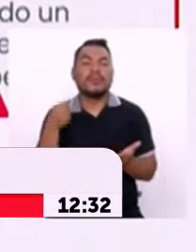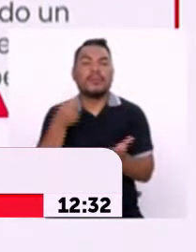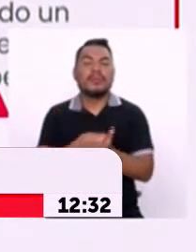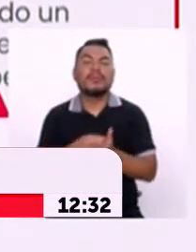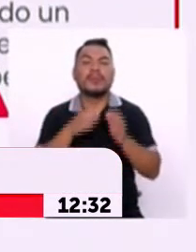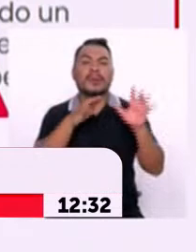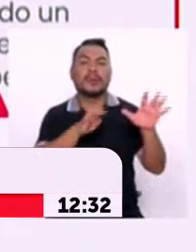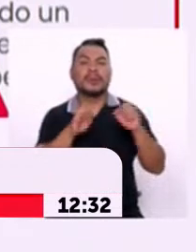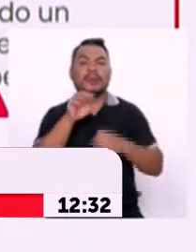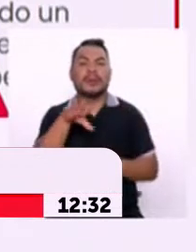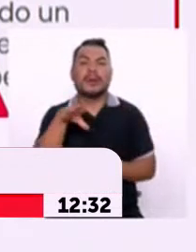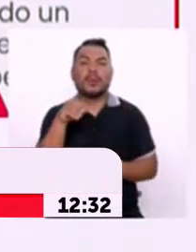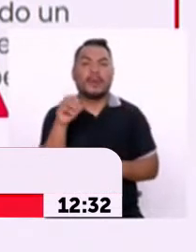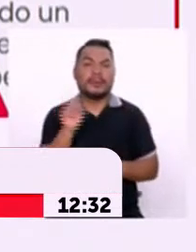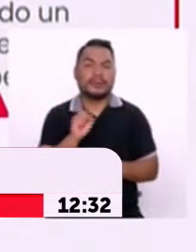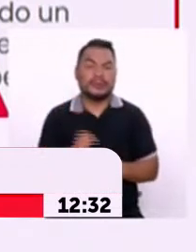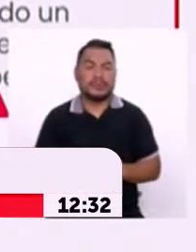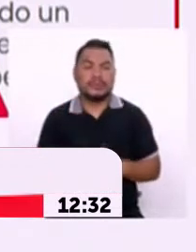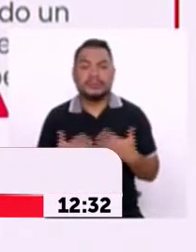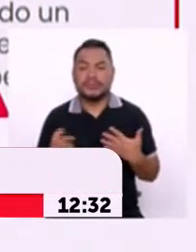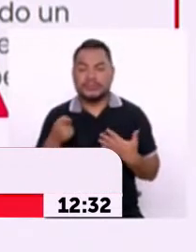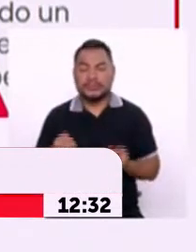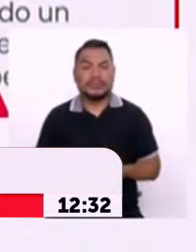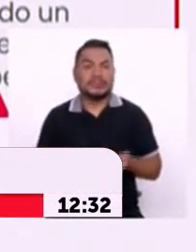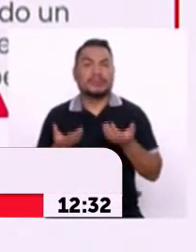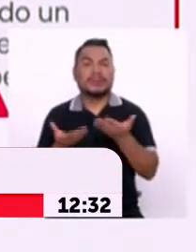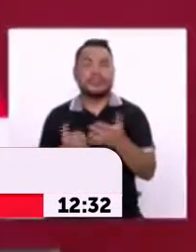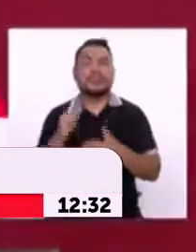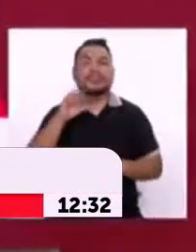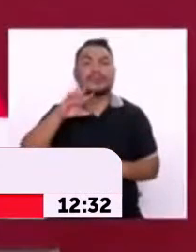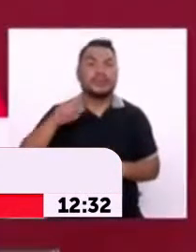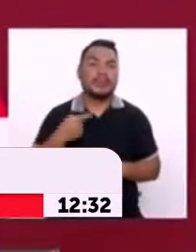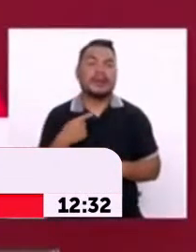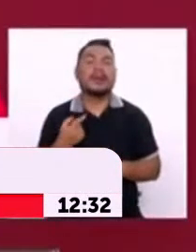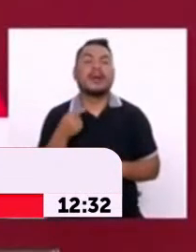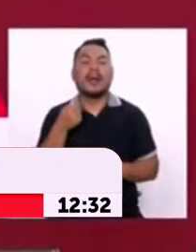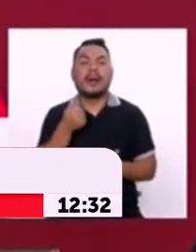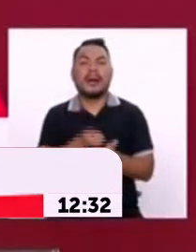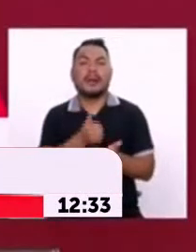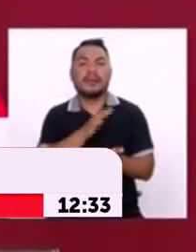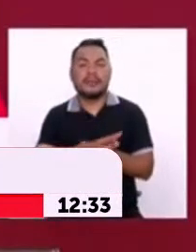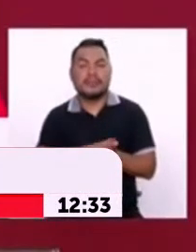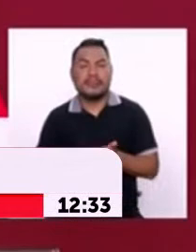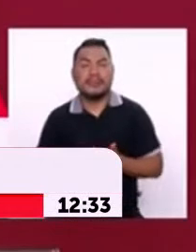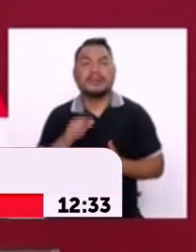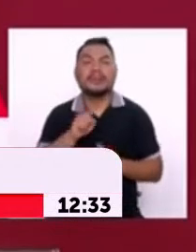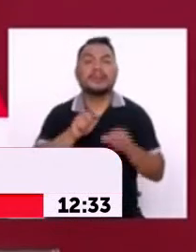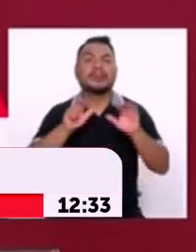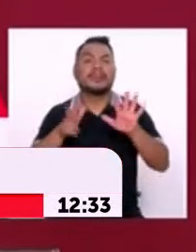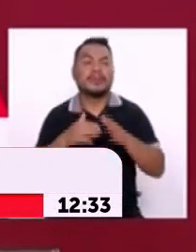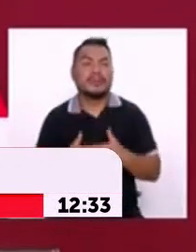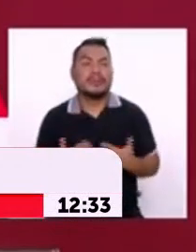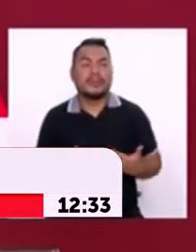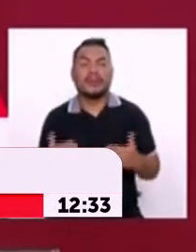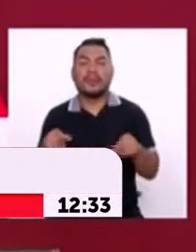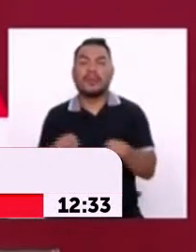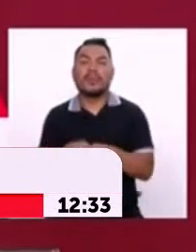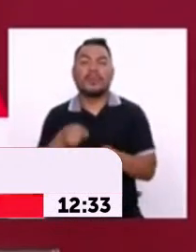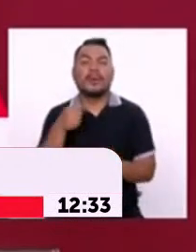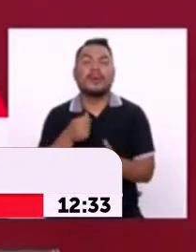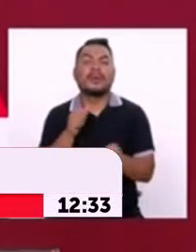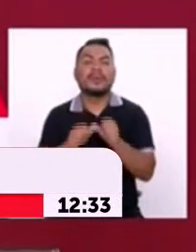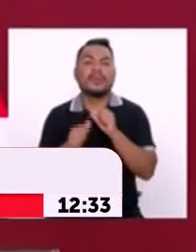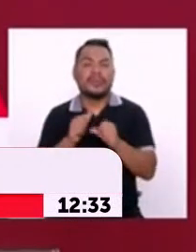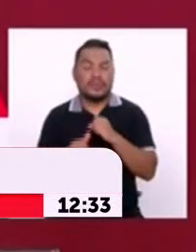un bono de 950 soles y entregado 5.000 becas del programa Beca 18 a